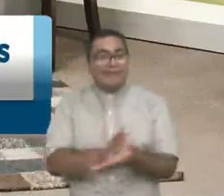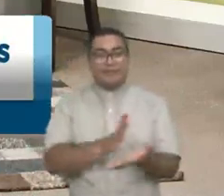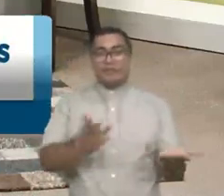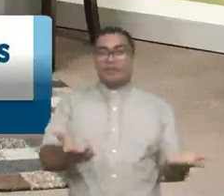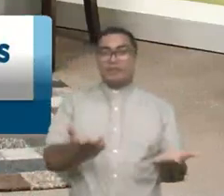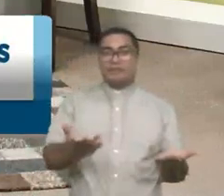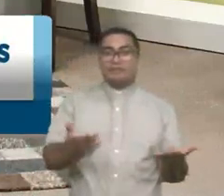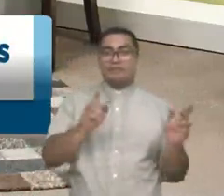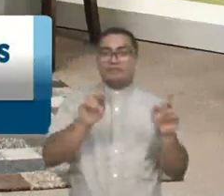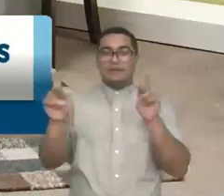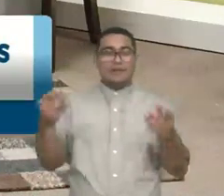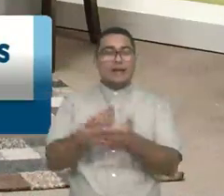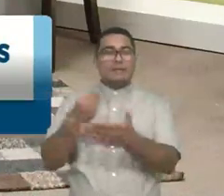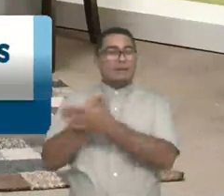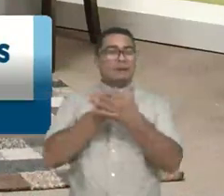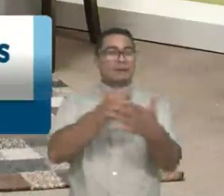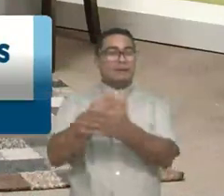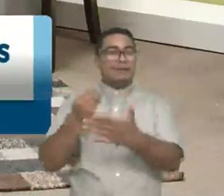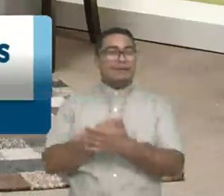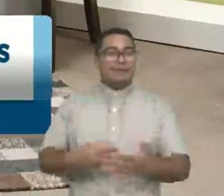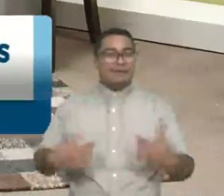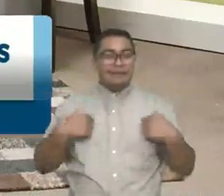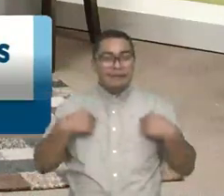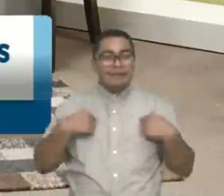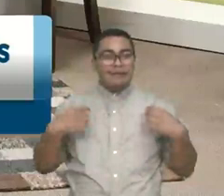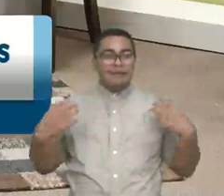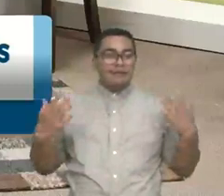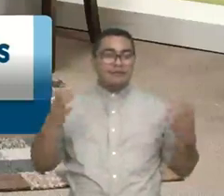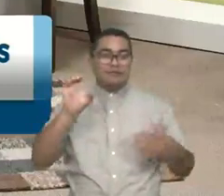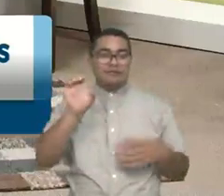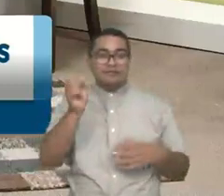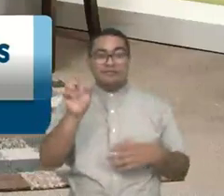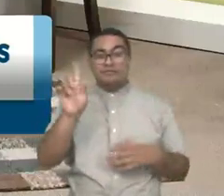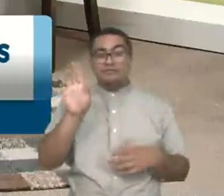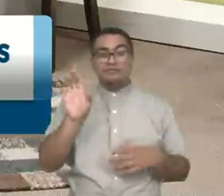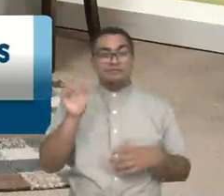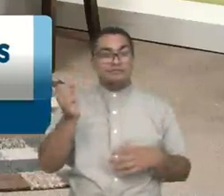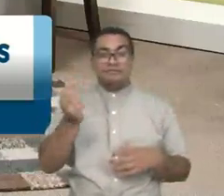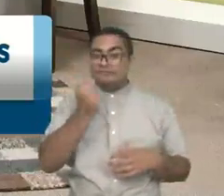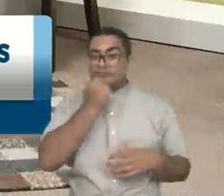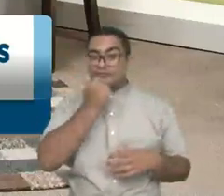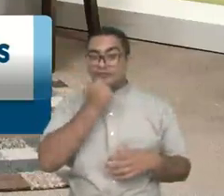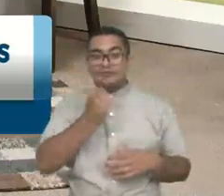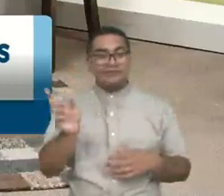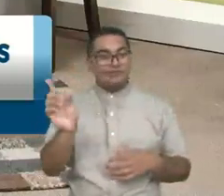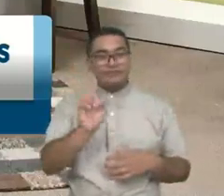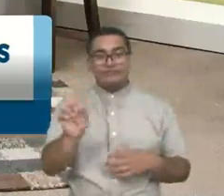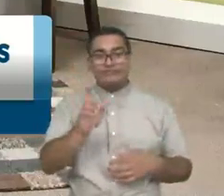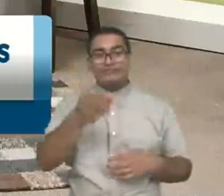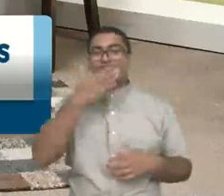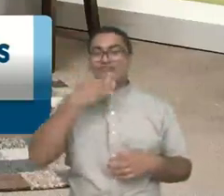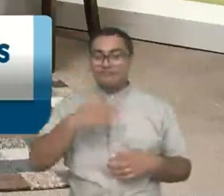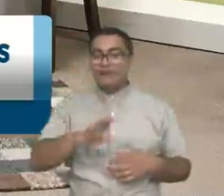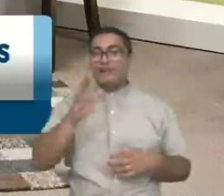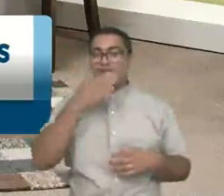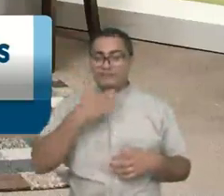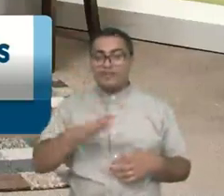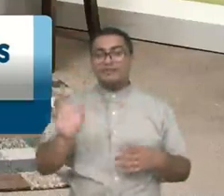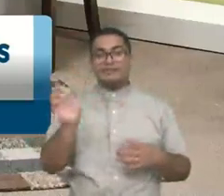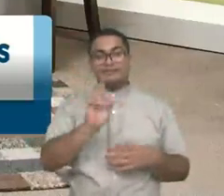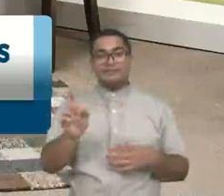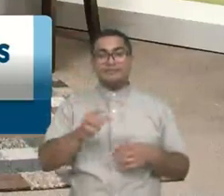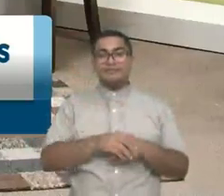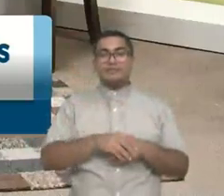Esa es una respuesta del estrés. Si nosotros caímos en ese error, estamos mal. Estamos manejando mal el estrés. Incluso eso